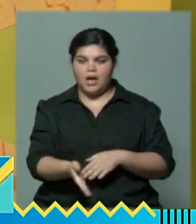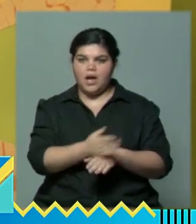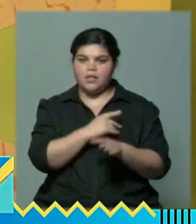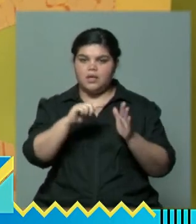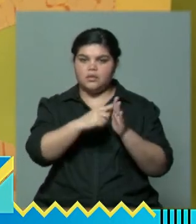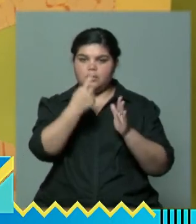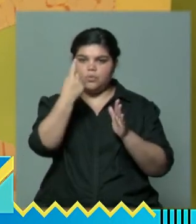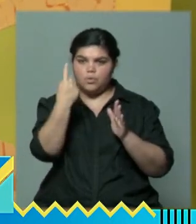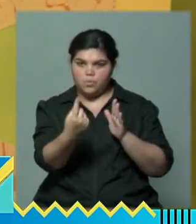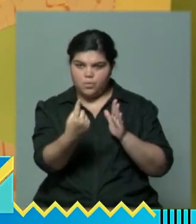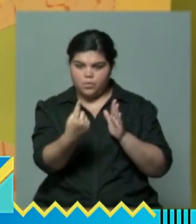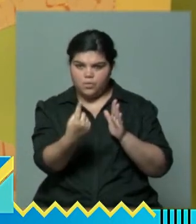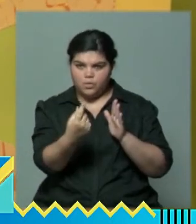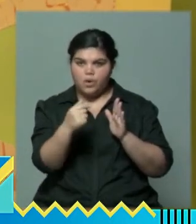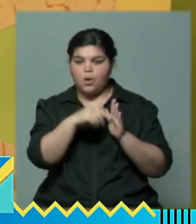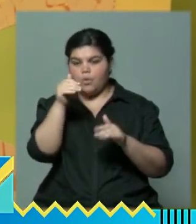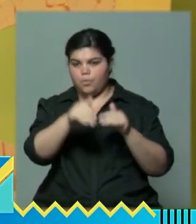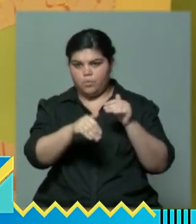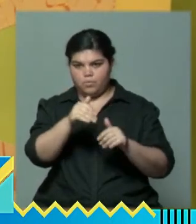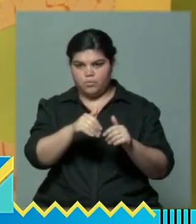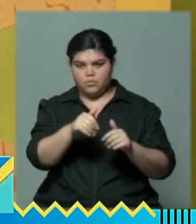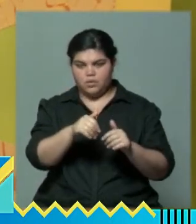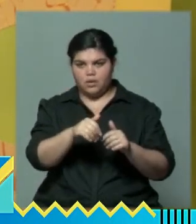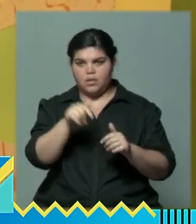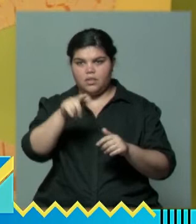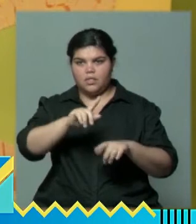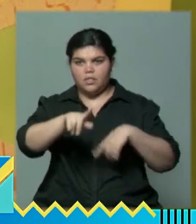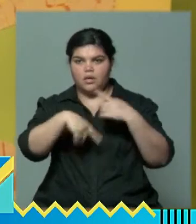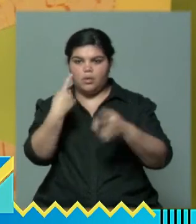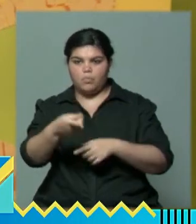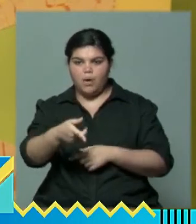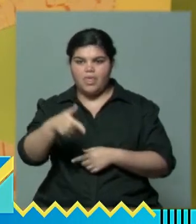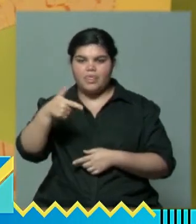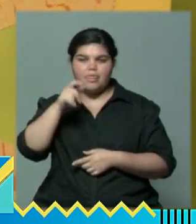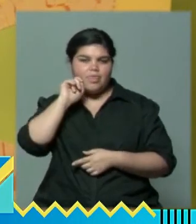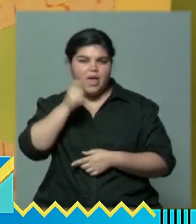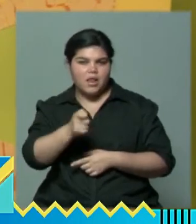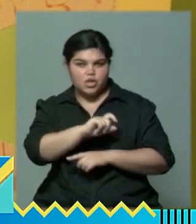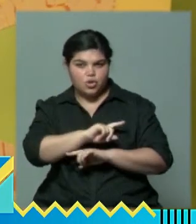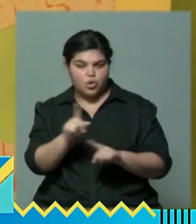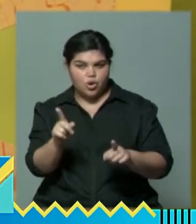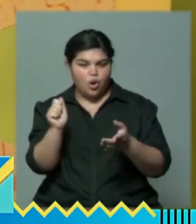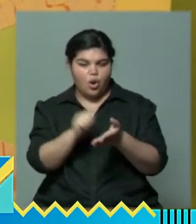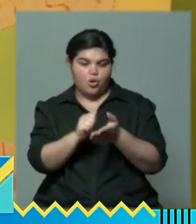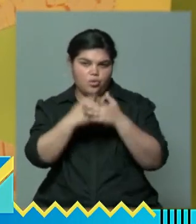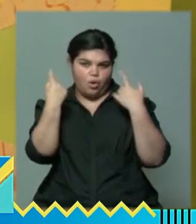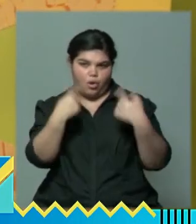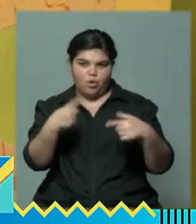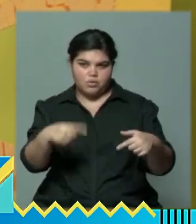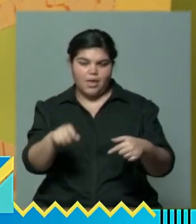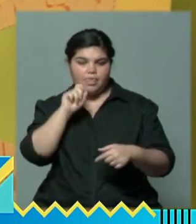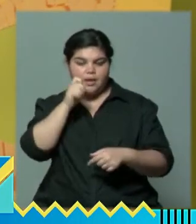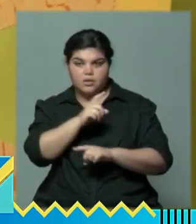1 exista la posibilidad de que se demuestre que no es para un delito y que en este